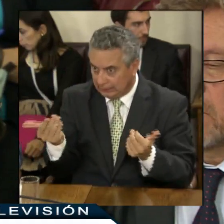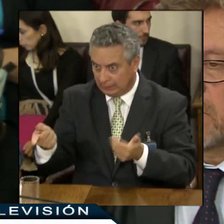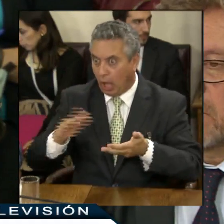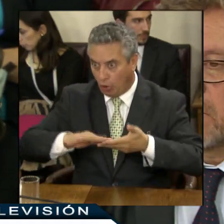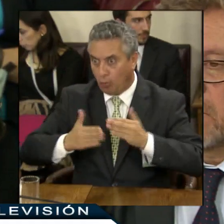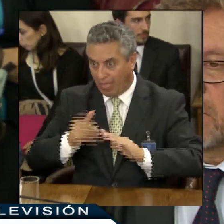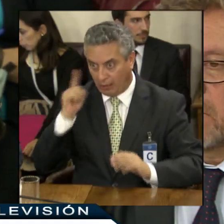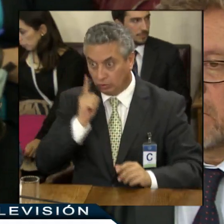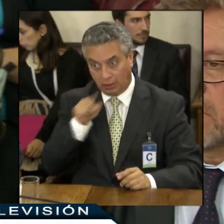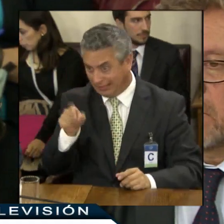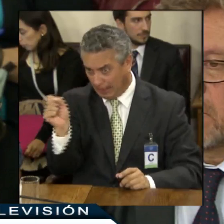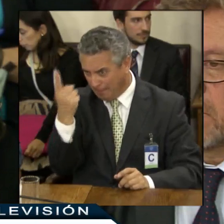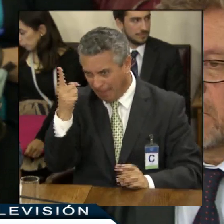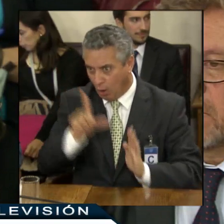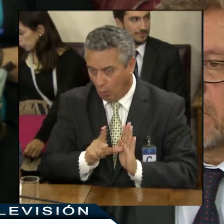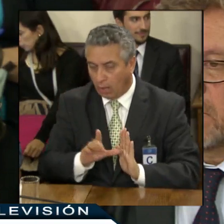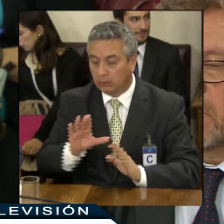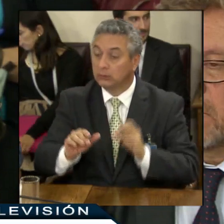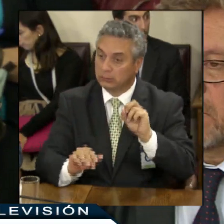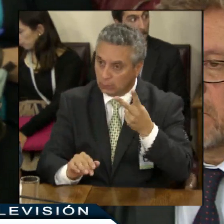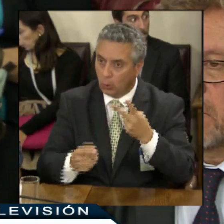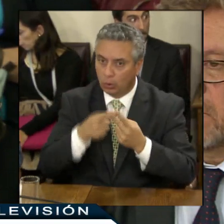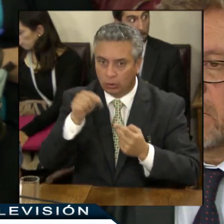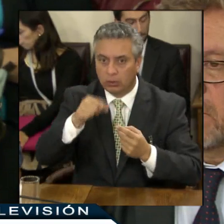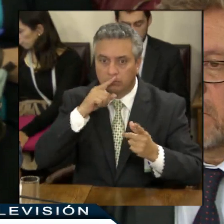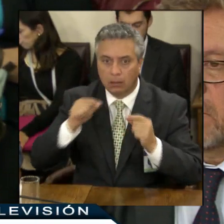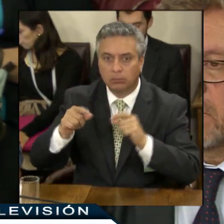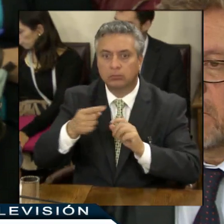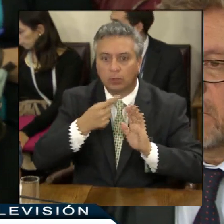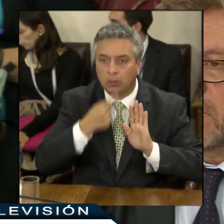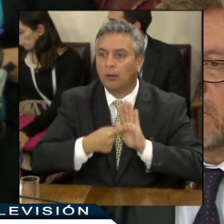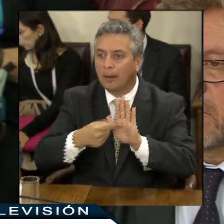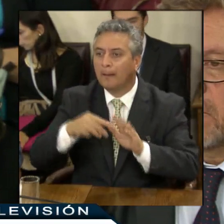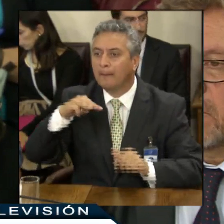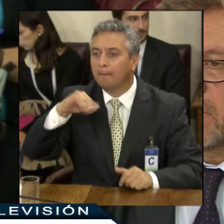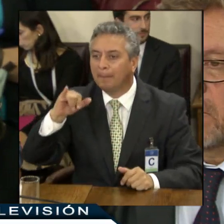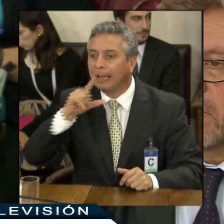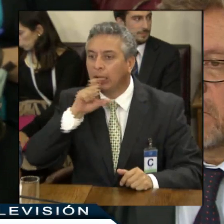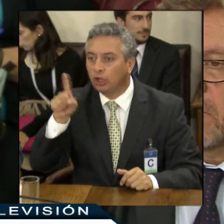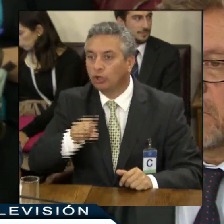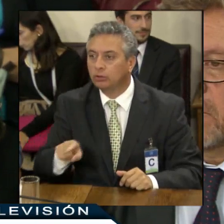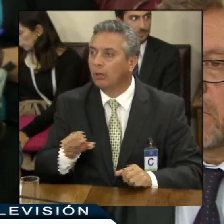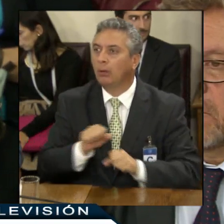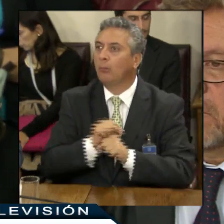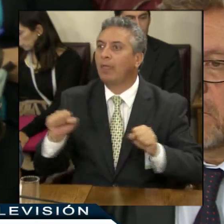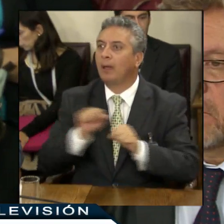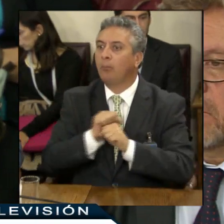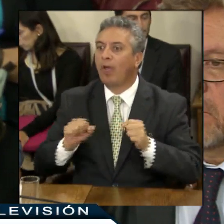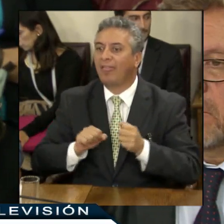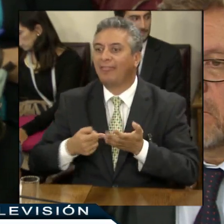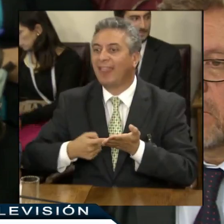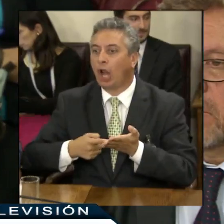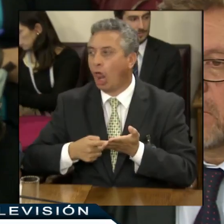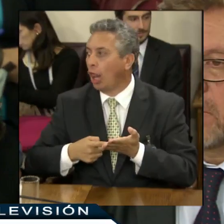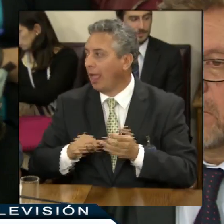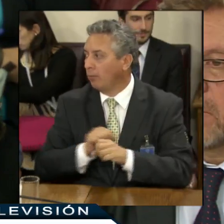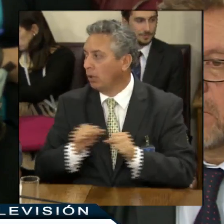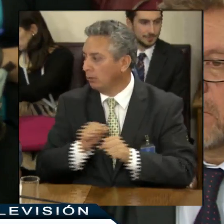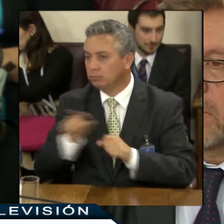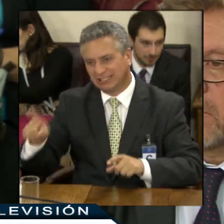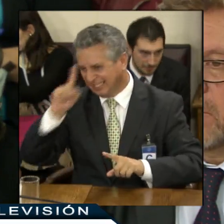sorda eso en primer lugar segundo acá se han hablado o se han planteado mitos del impedimiento tecnológico que no se puede implementar la